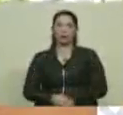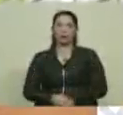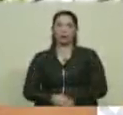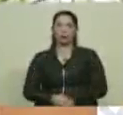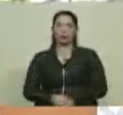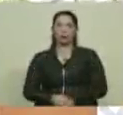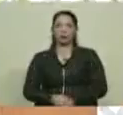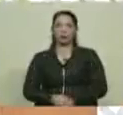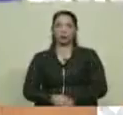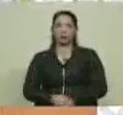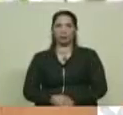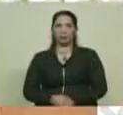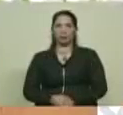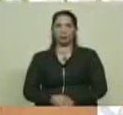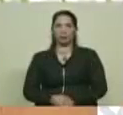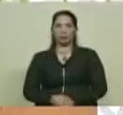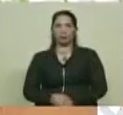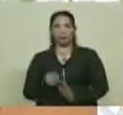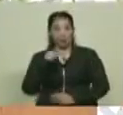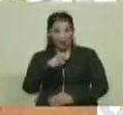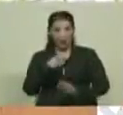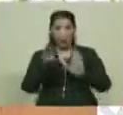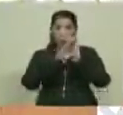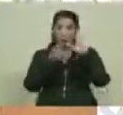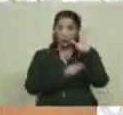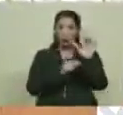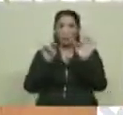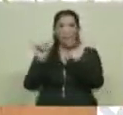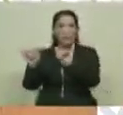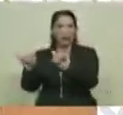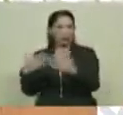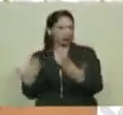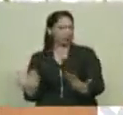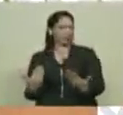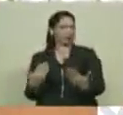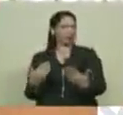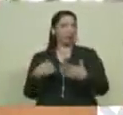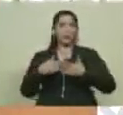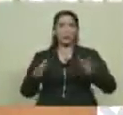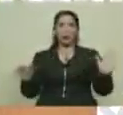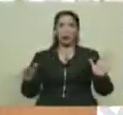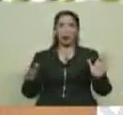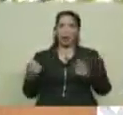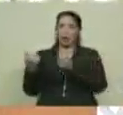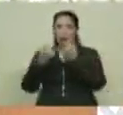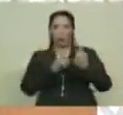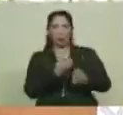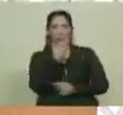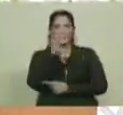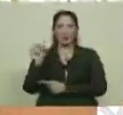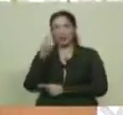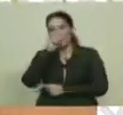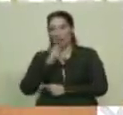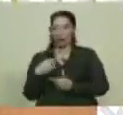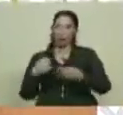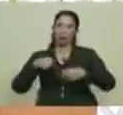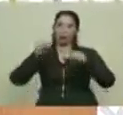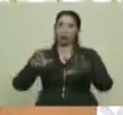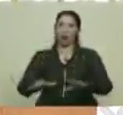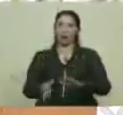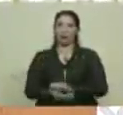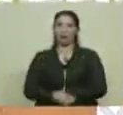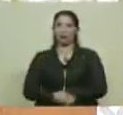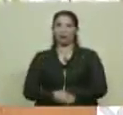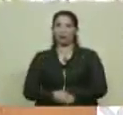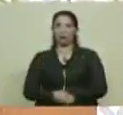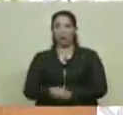suspendieron, esa constitución. Y las garantías económicas estuvieron suspendidas por más de 30 años. Porque se les